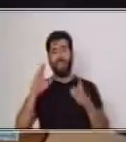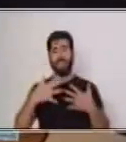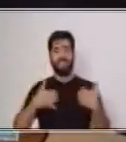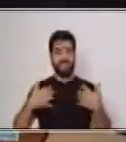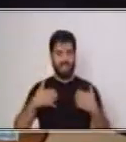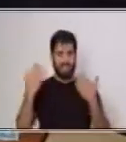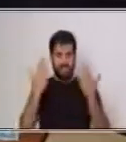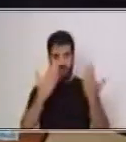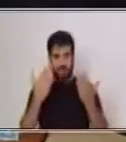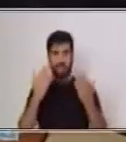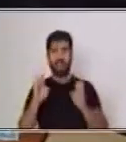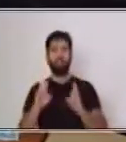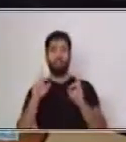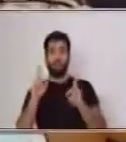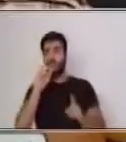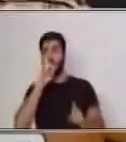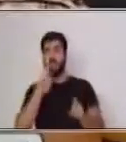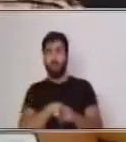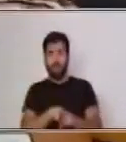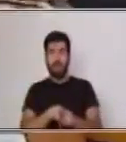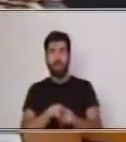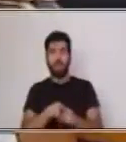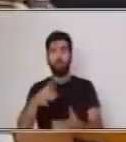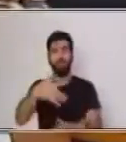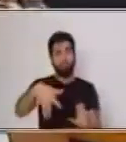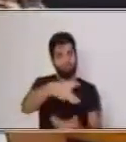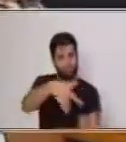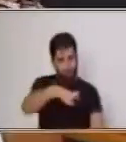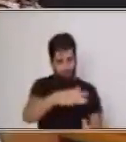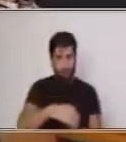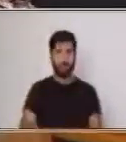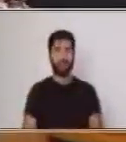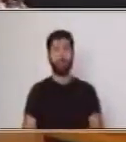Aquí encontramos una sola idea que nos va a dar